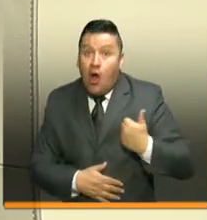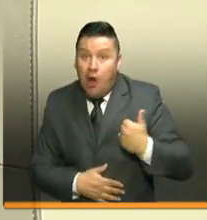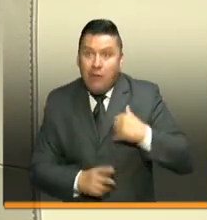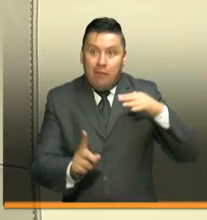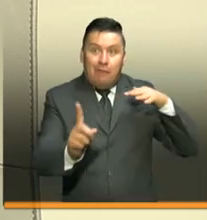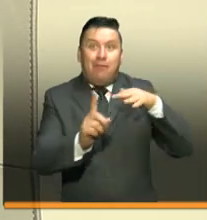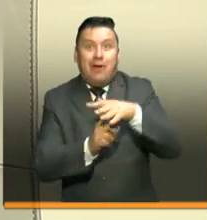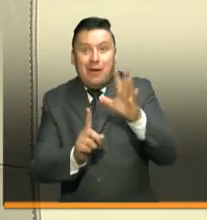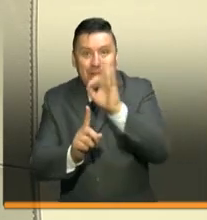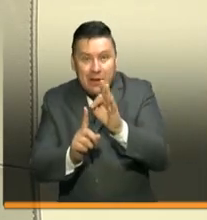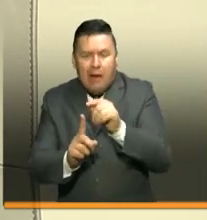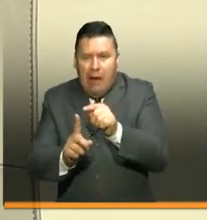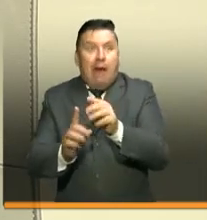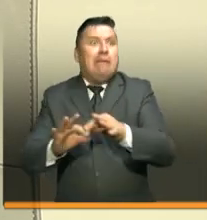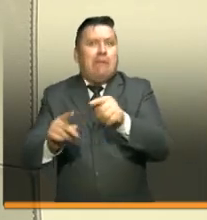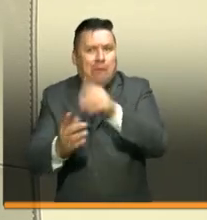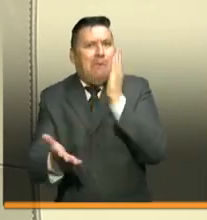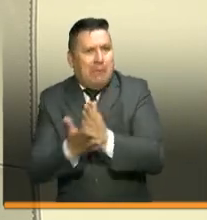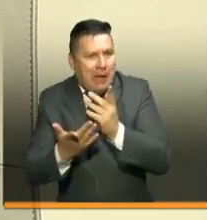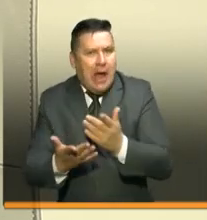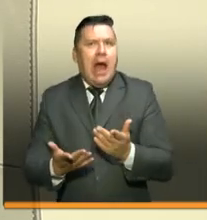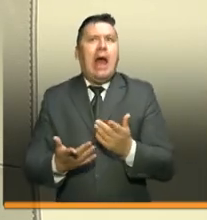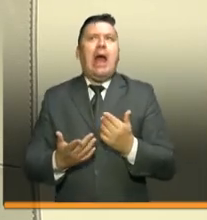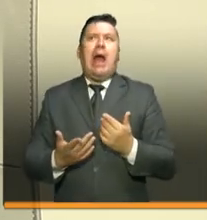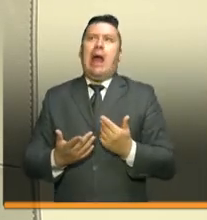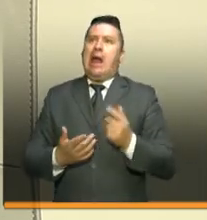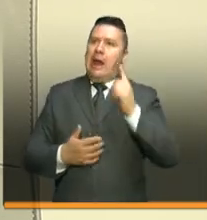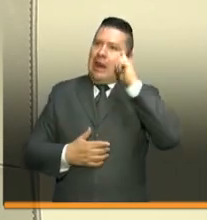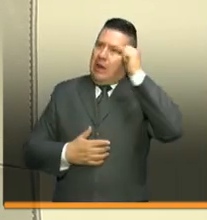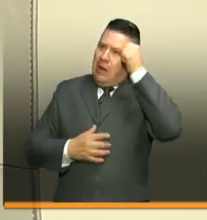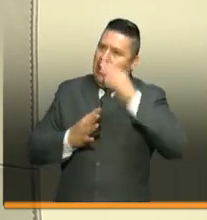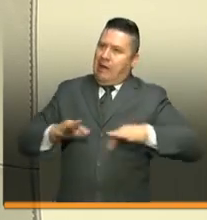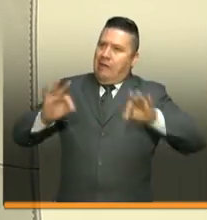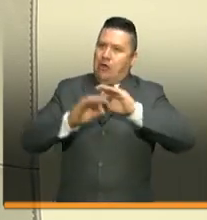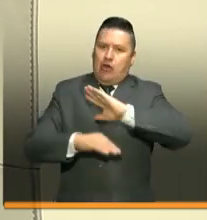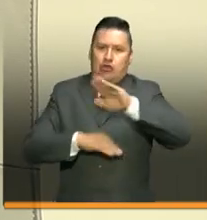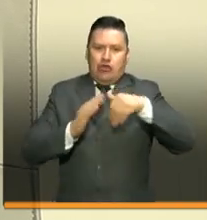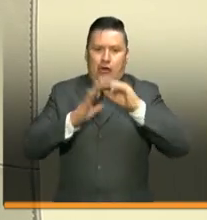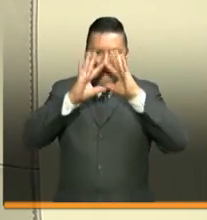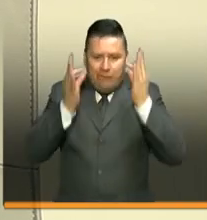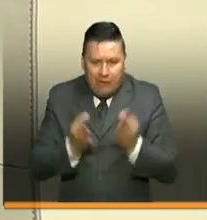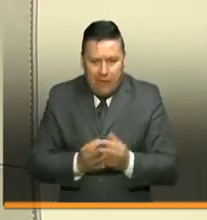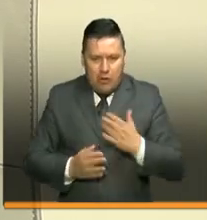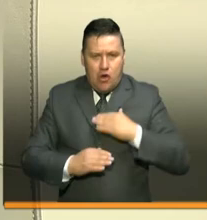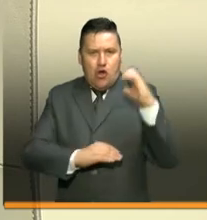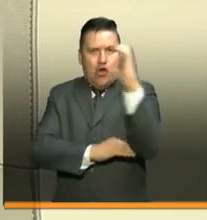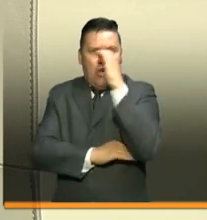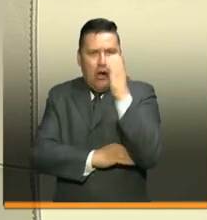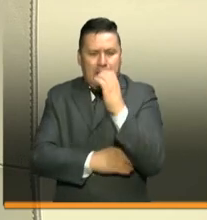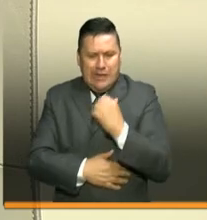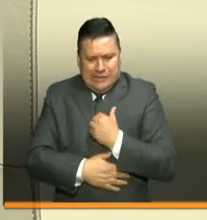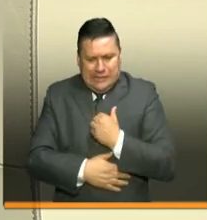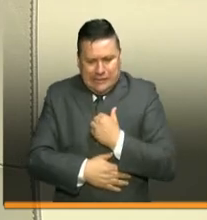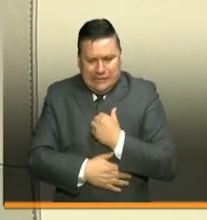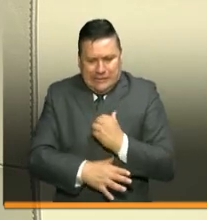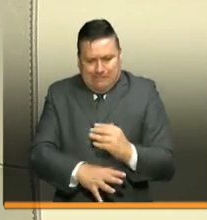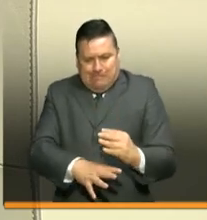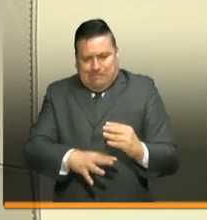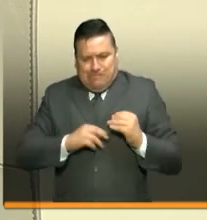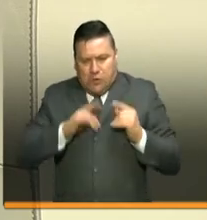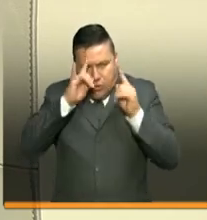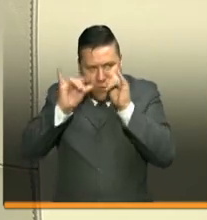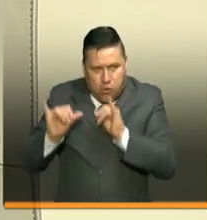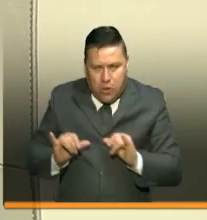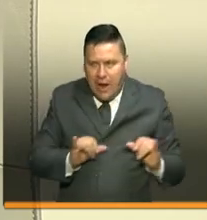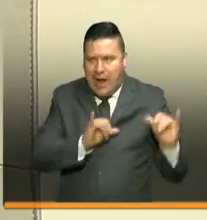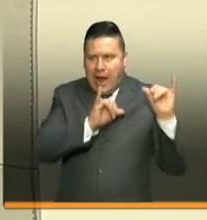demás. Y recordamos lo importante que es entonces todos, como familia, como sector, como país, tomar una medida muy coherente con el